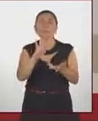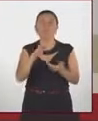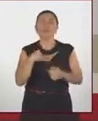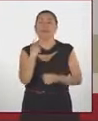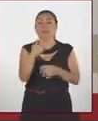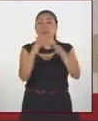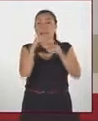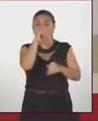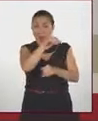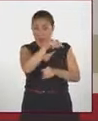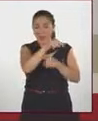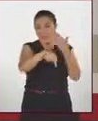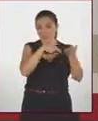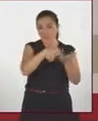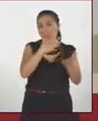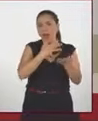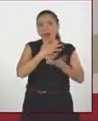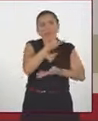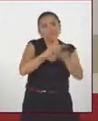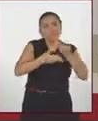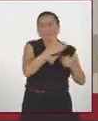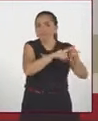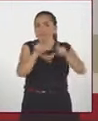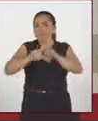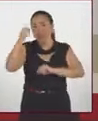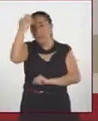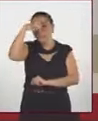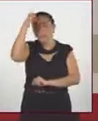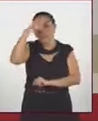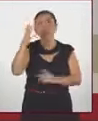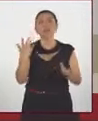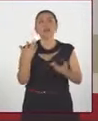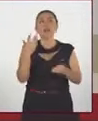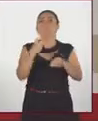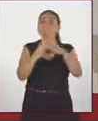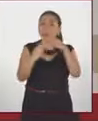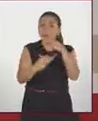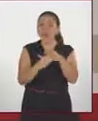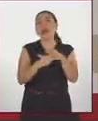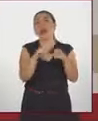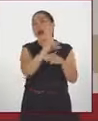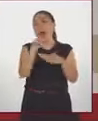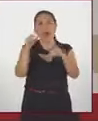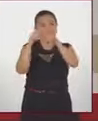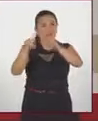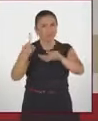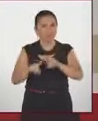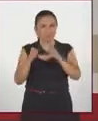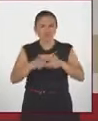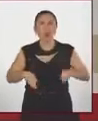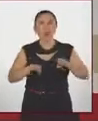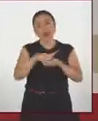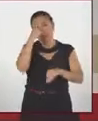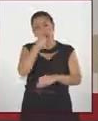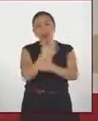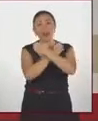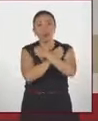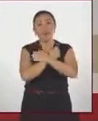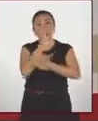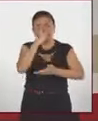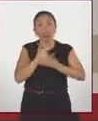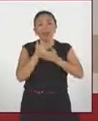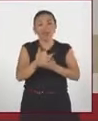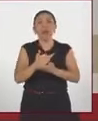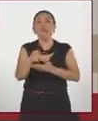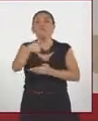En este espacio se intercambian experiencias, materiales, herramientas y recursos educativos para contribuir a